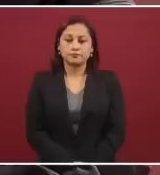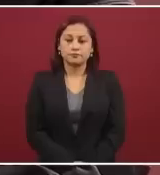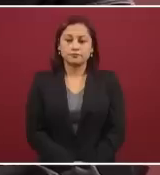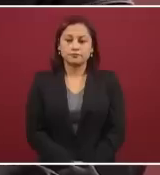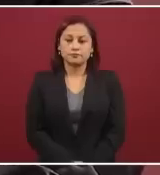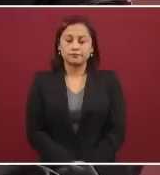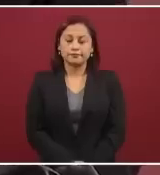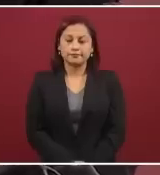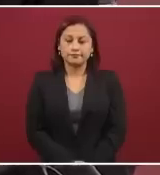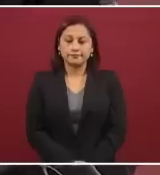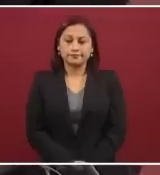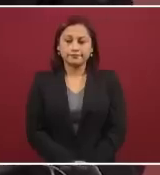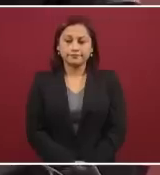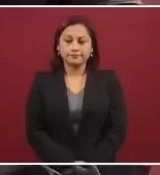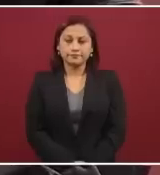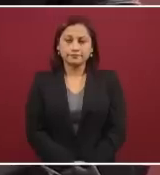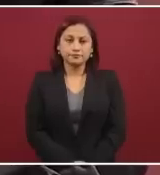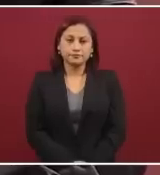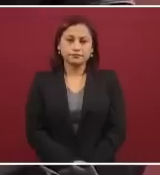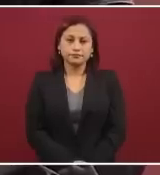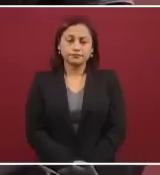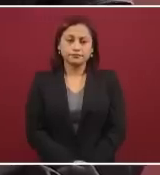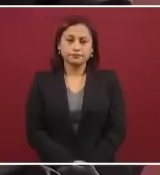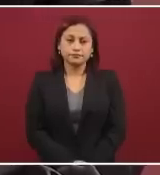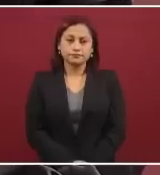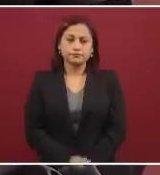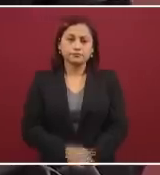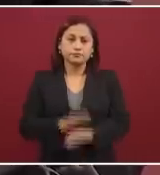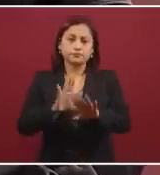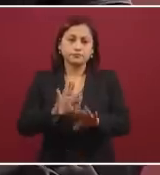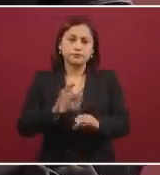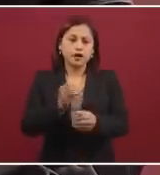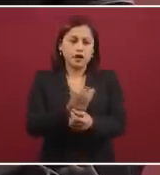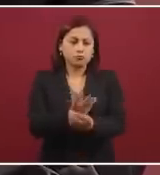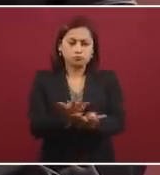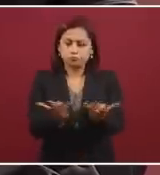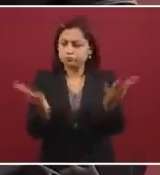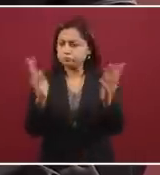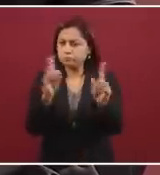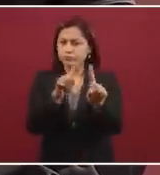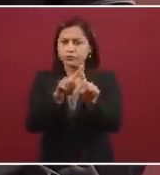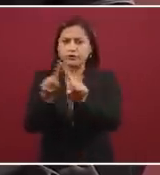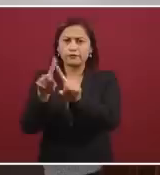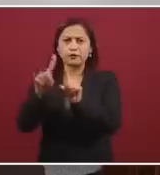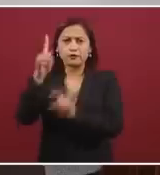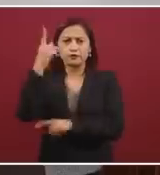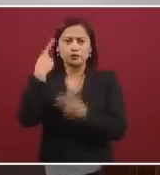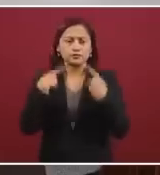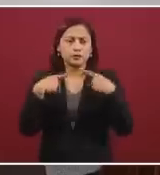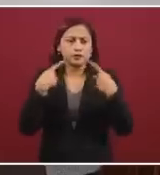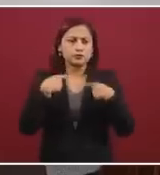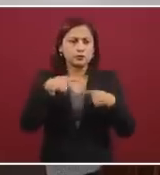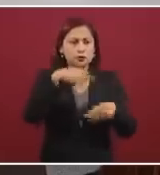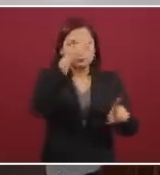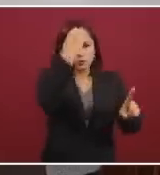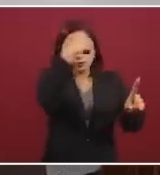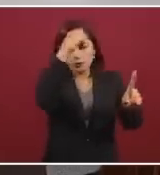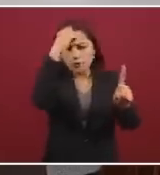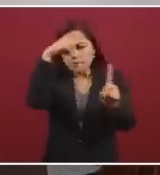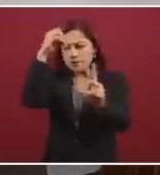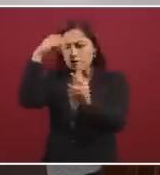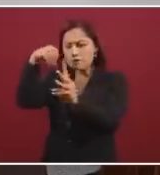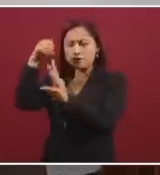pues un abanico de puntos de vista a quienes están a favor es que están en